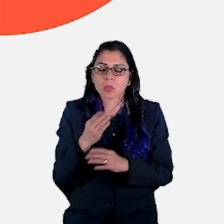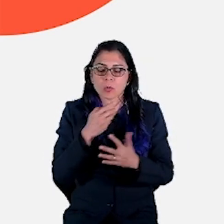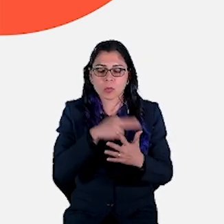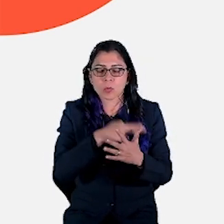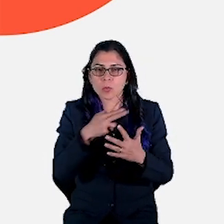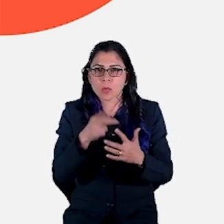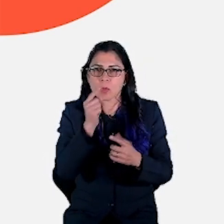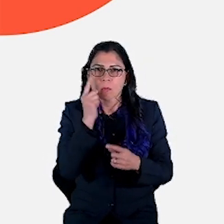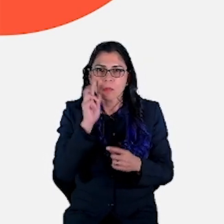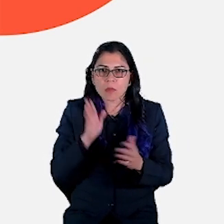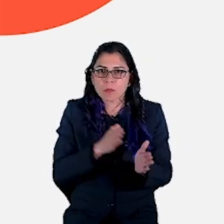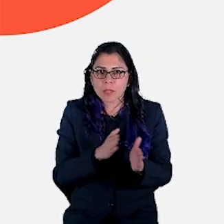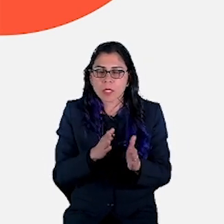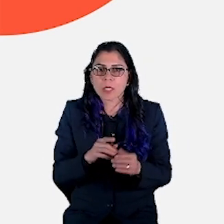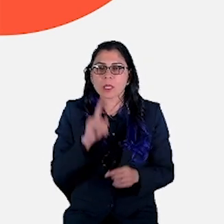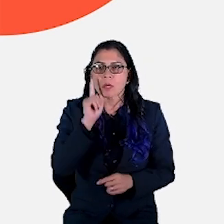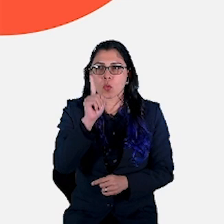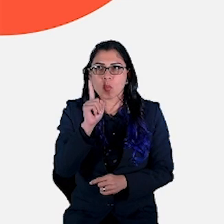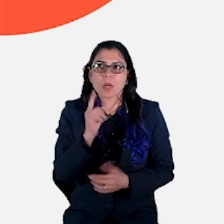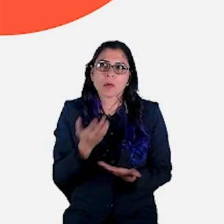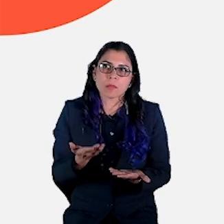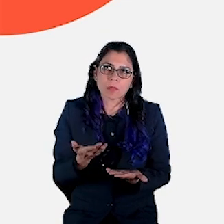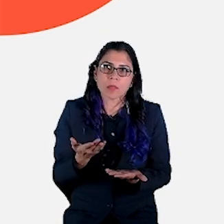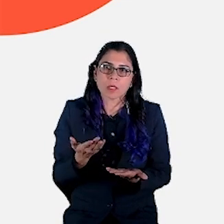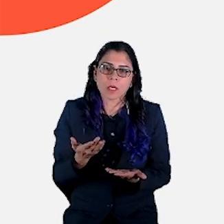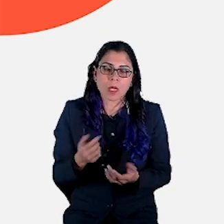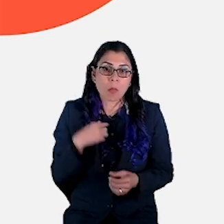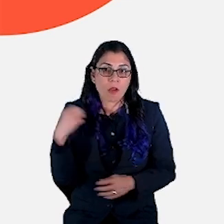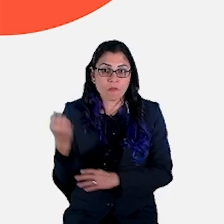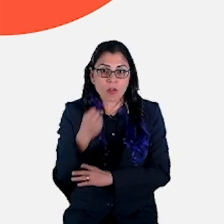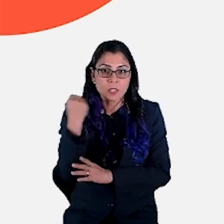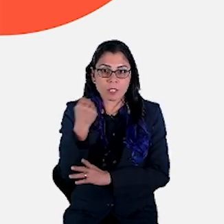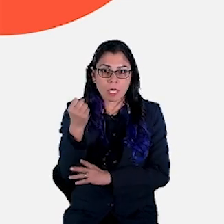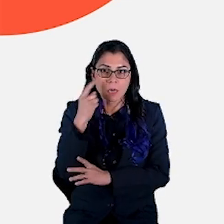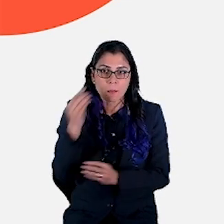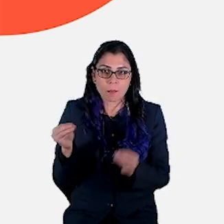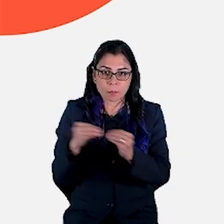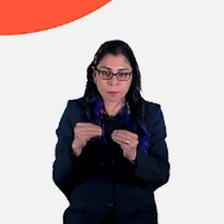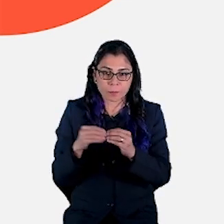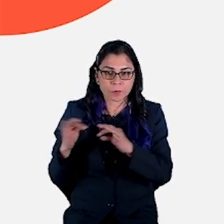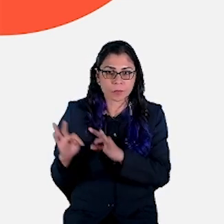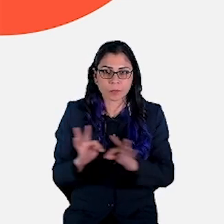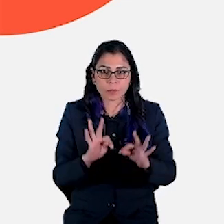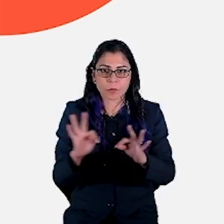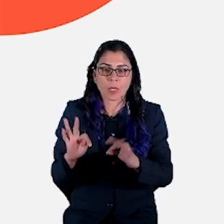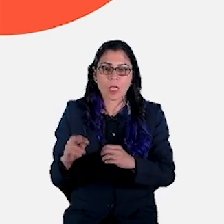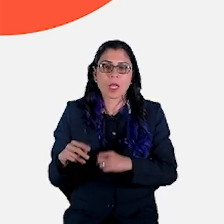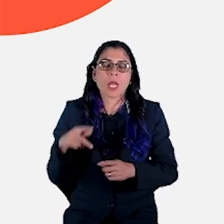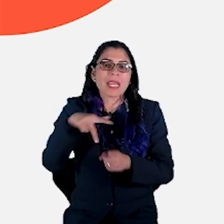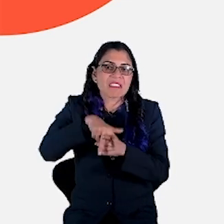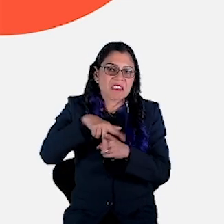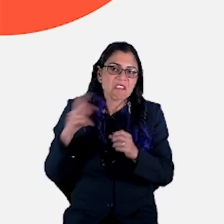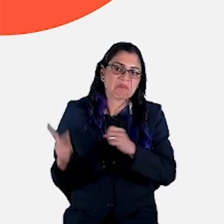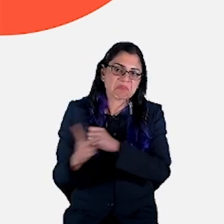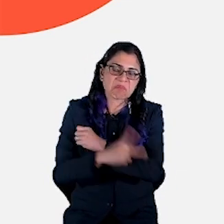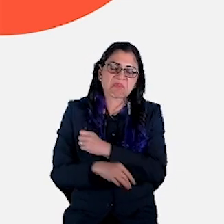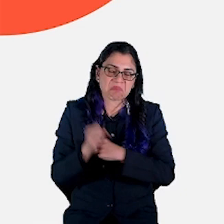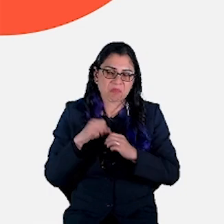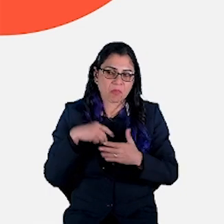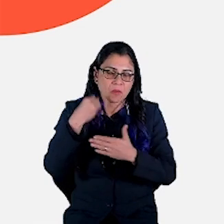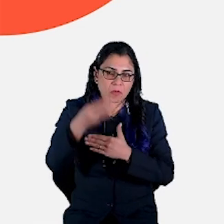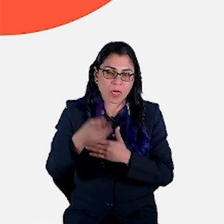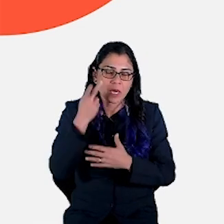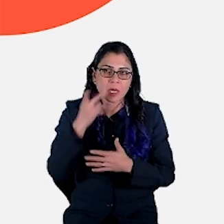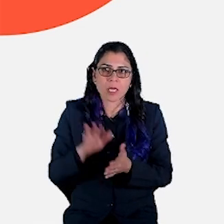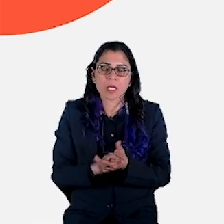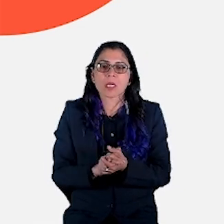dos dos vías una ir a también reforzar nuestra planta turística instalada en el interior donde está el 80% de